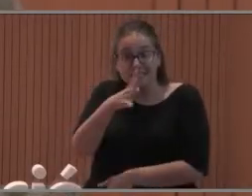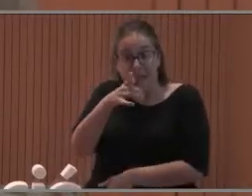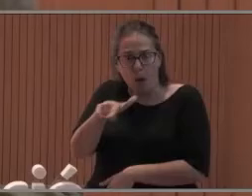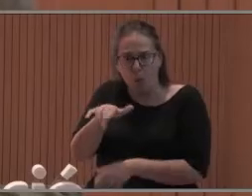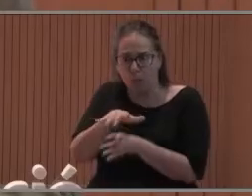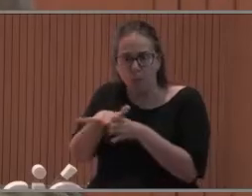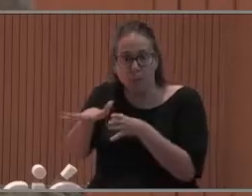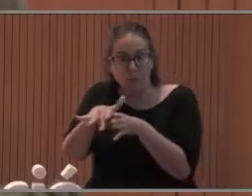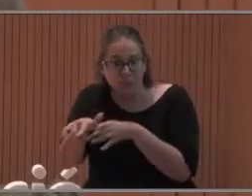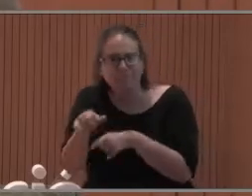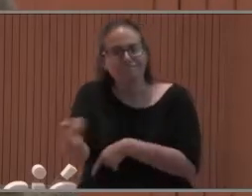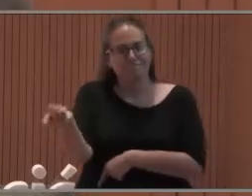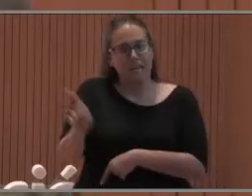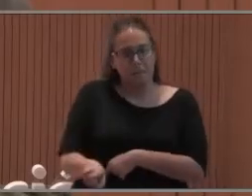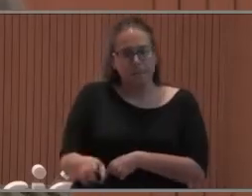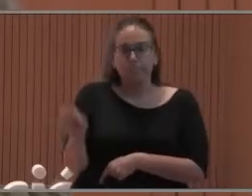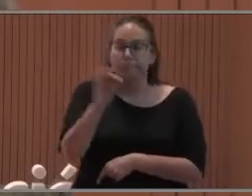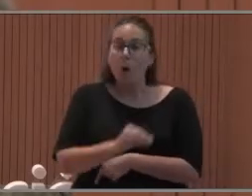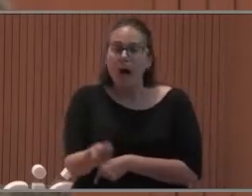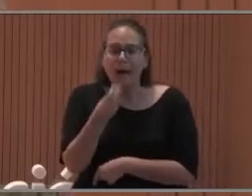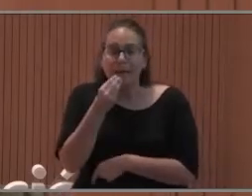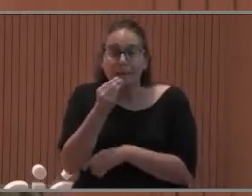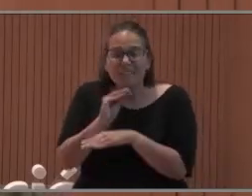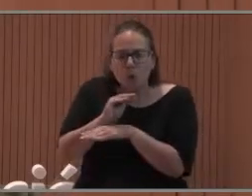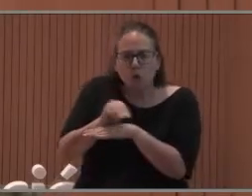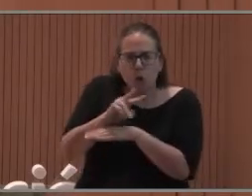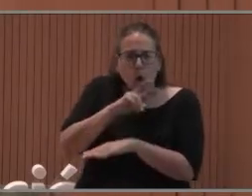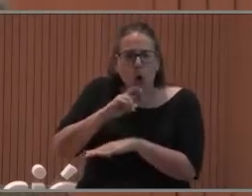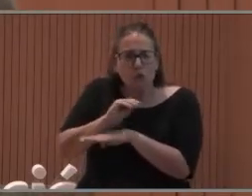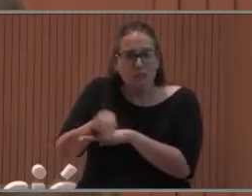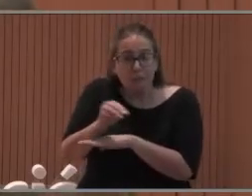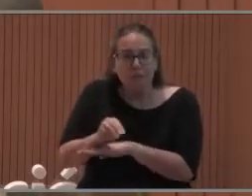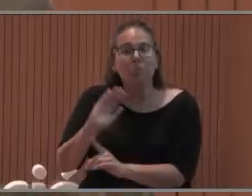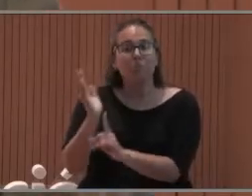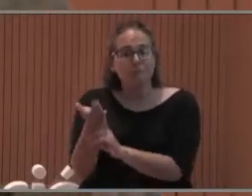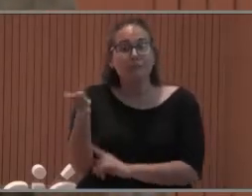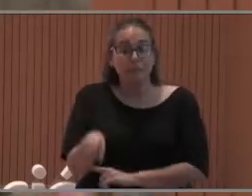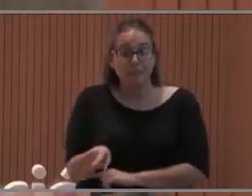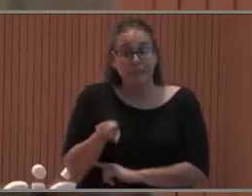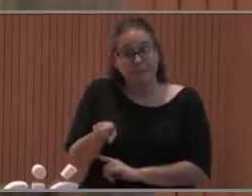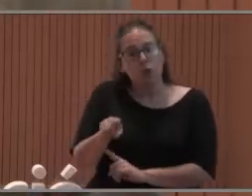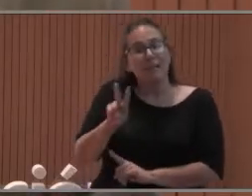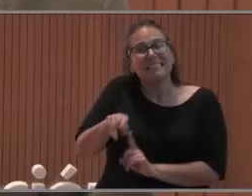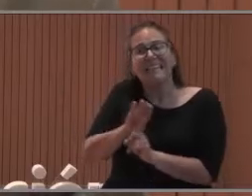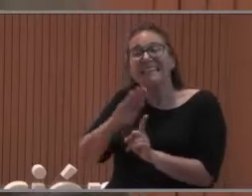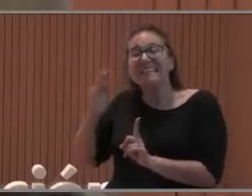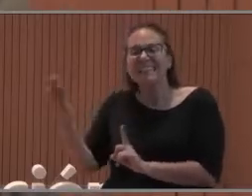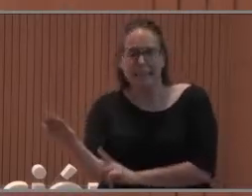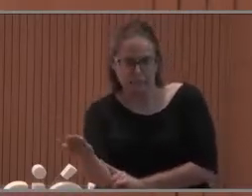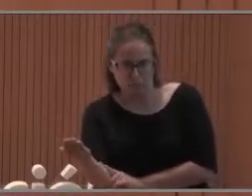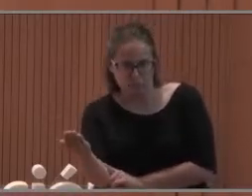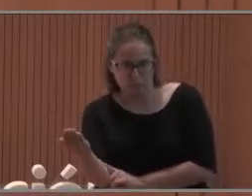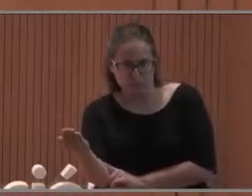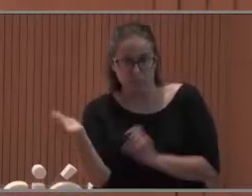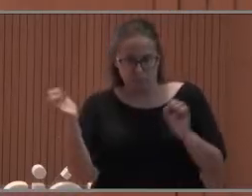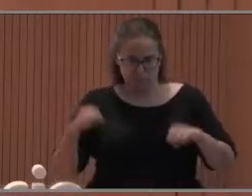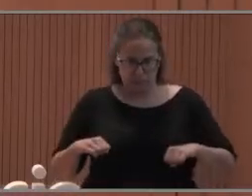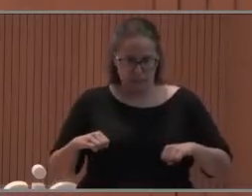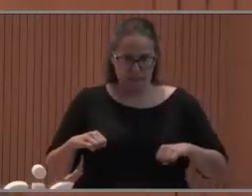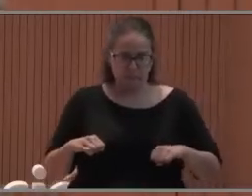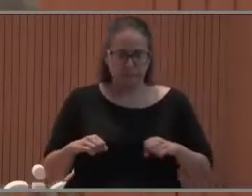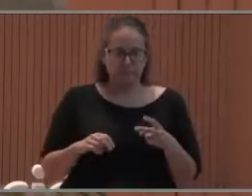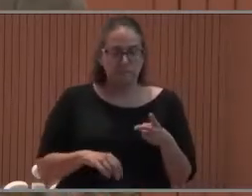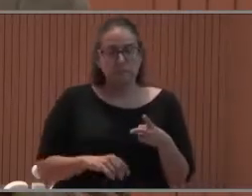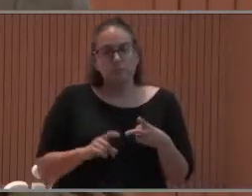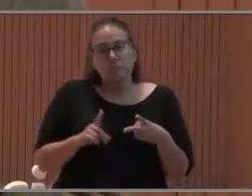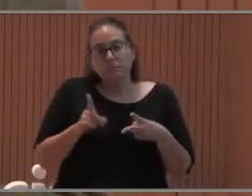de los alimentos se complique más. Es decir, hay un montón de cambios indirectos a través de los ecosistemas, pero también el impacto